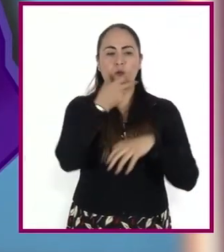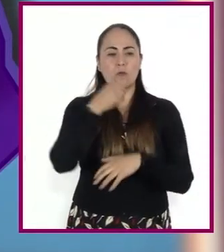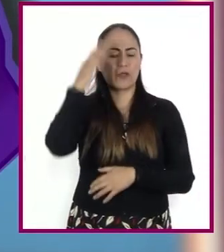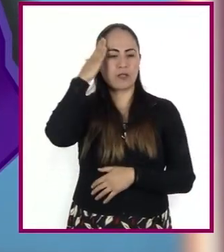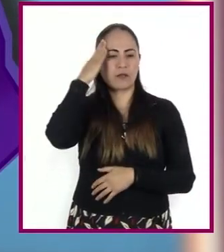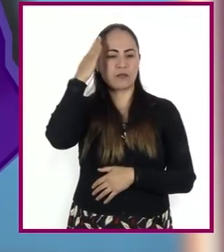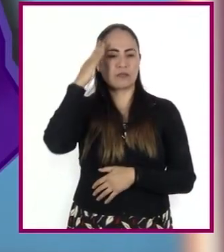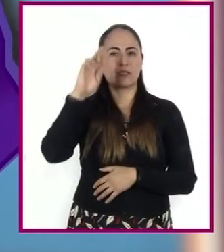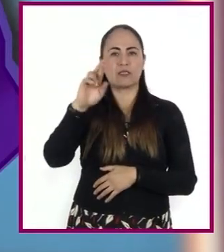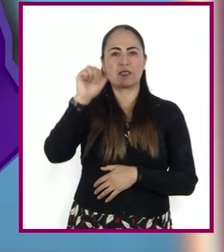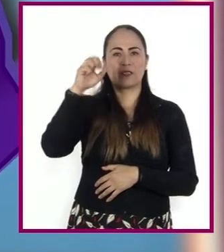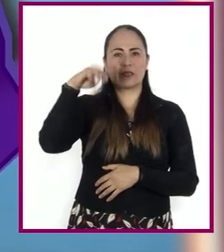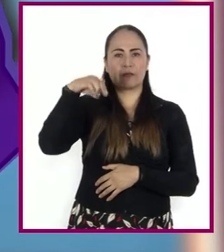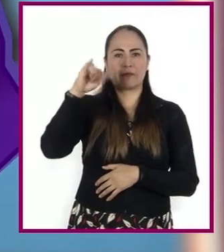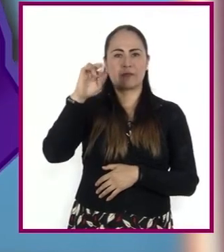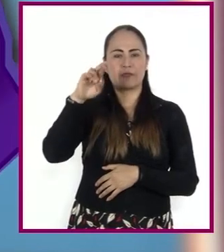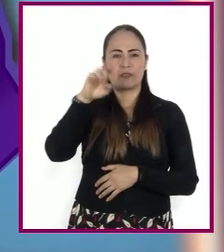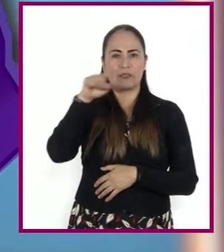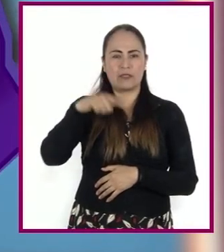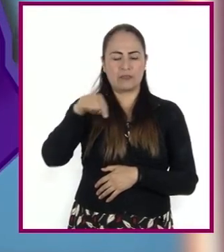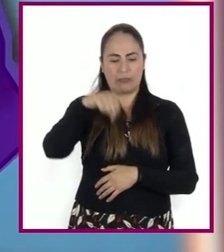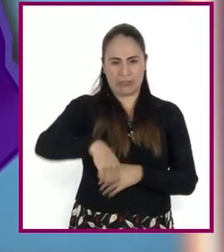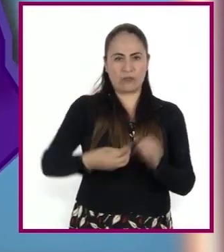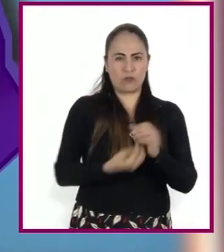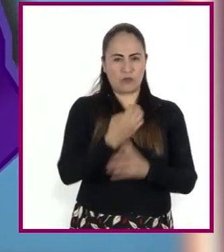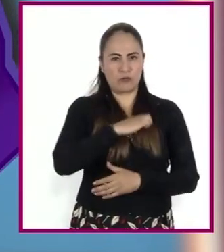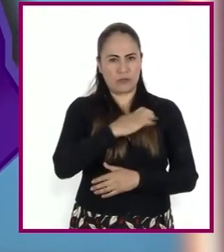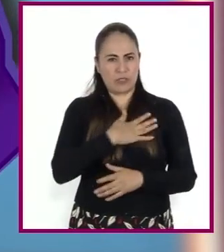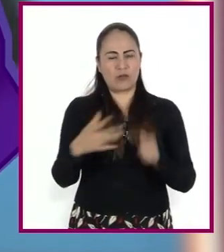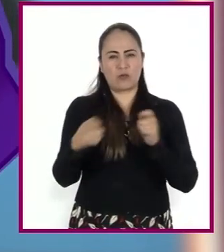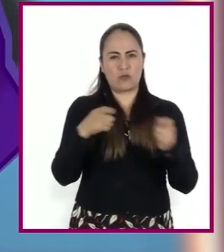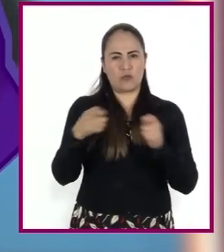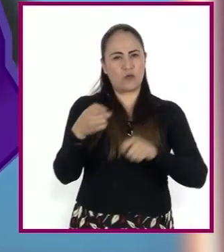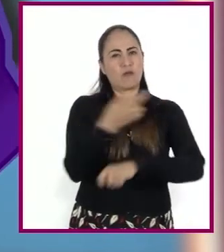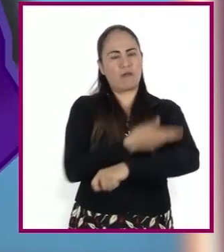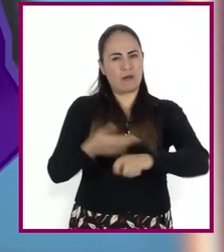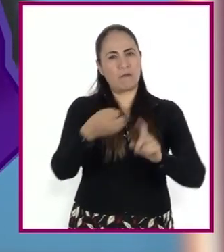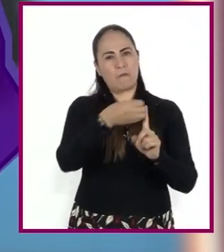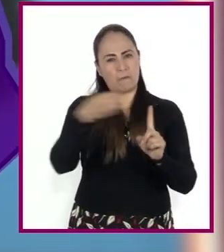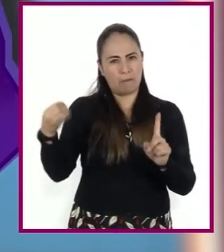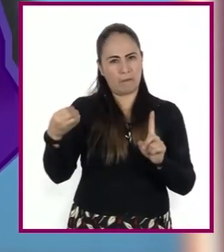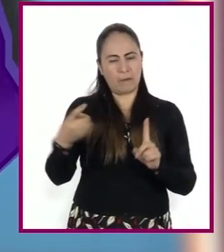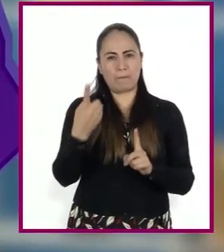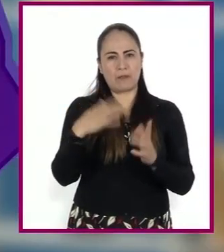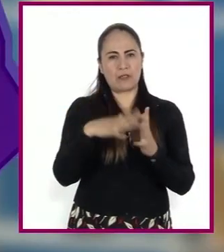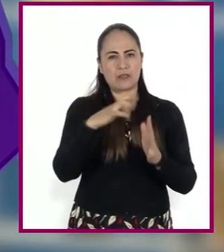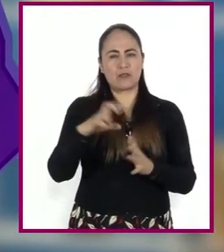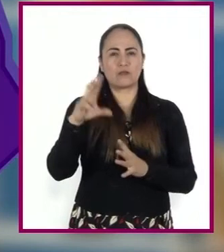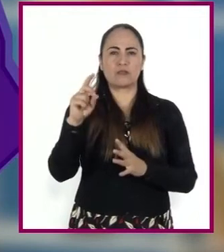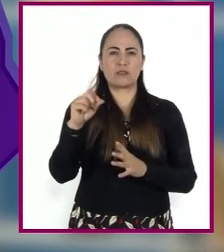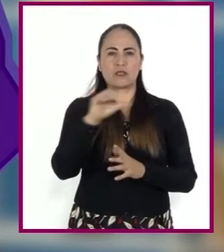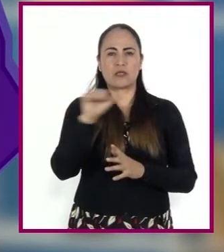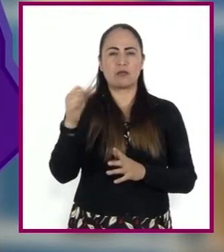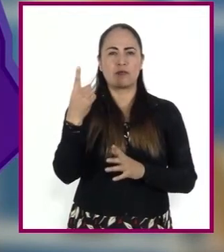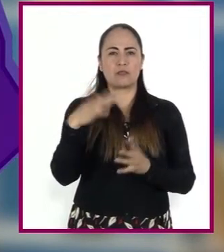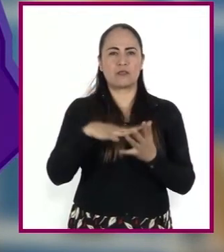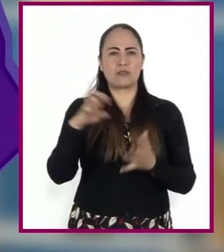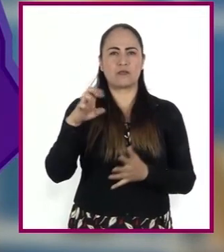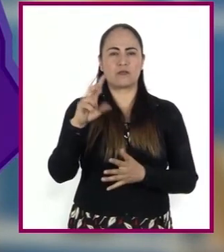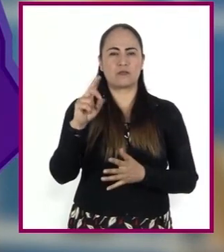y obras públicas. Es el equivalente a los gobiernos municipales actuales.